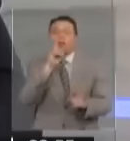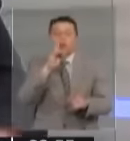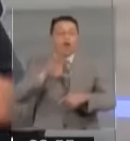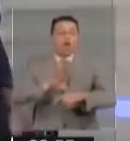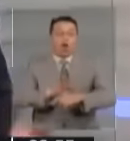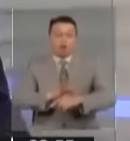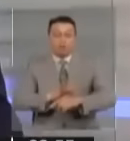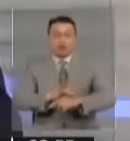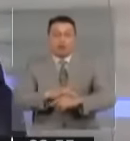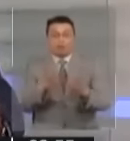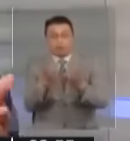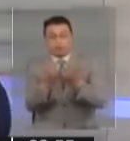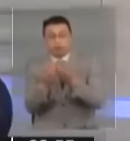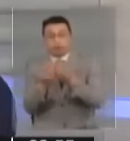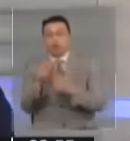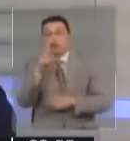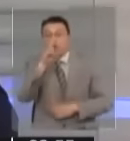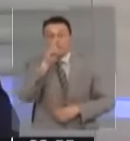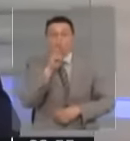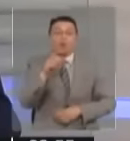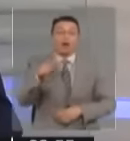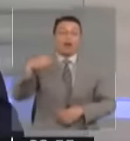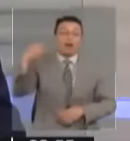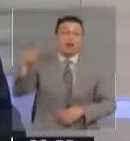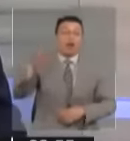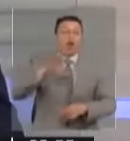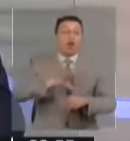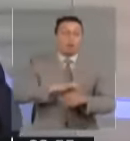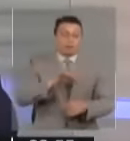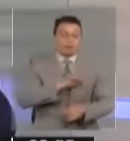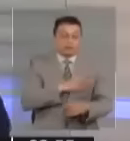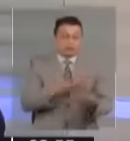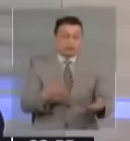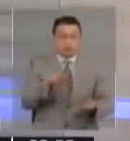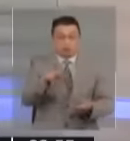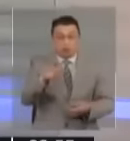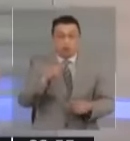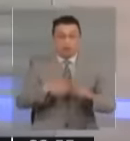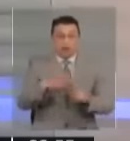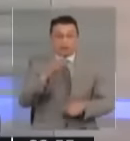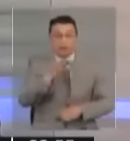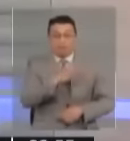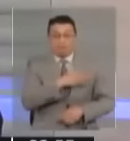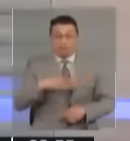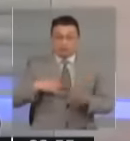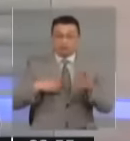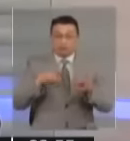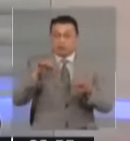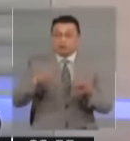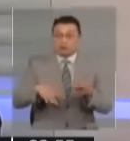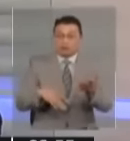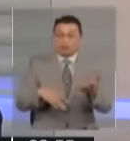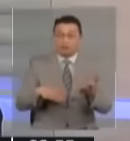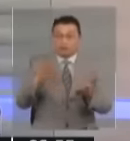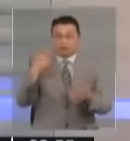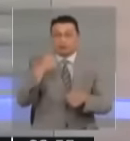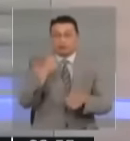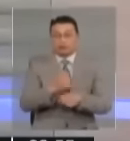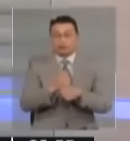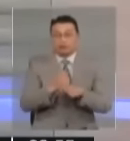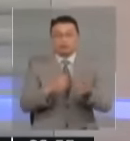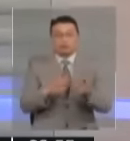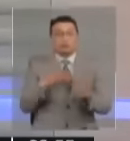hospitales colapsados como ocurre en los hospitales de nuestro país. Y usted fue ministra y formó parte de trabajo en la